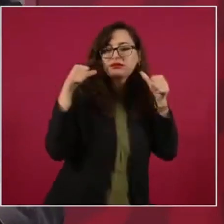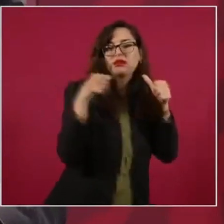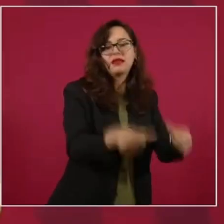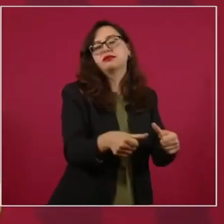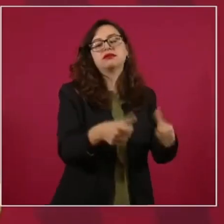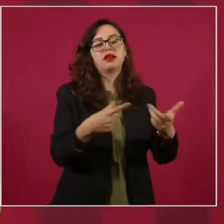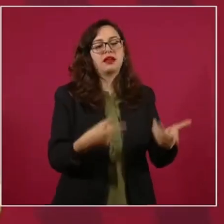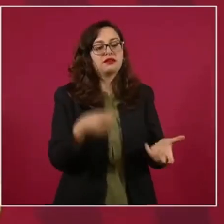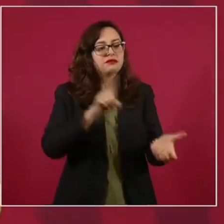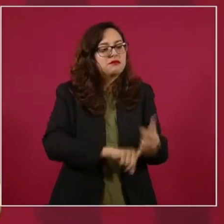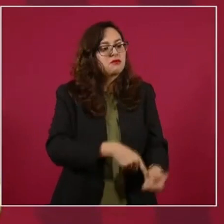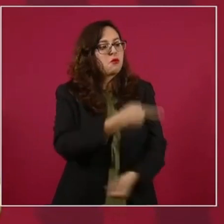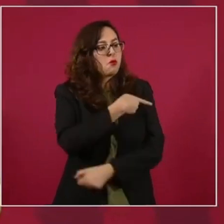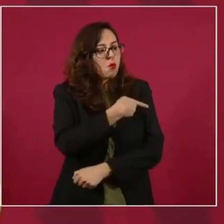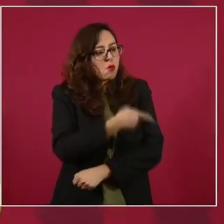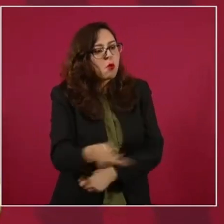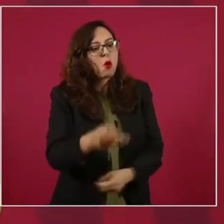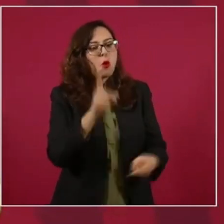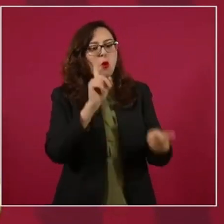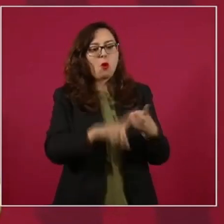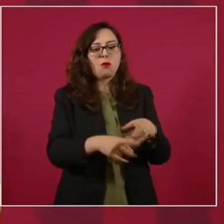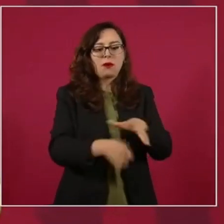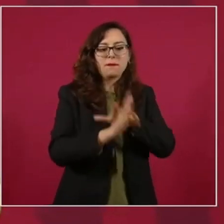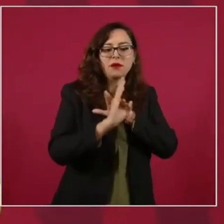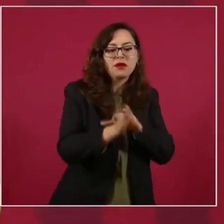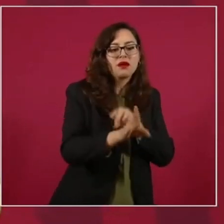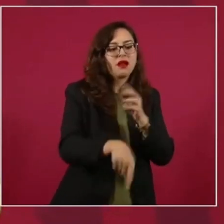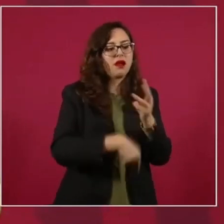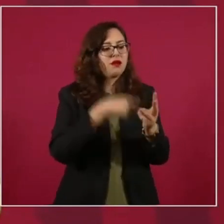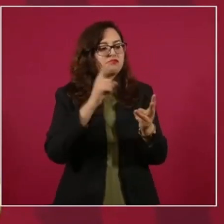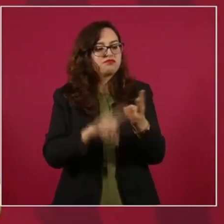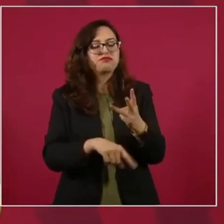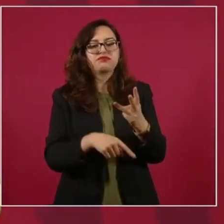la pobreza, la migración,